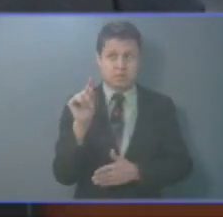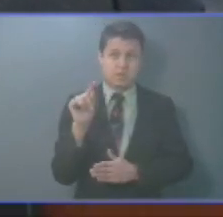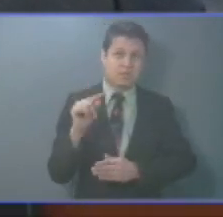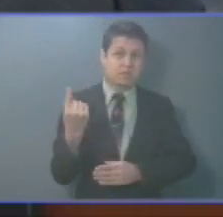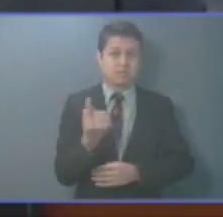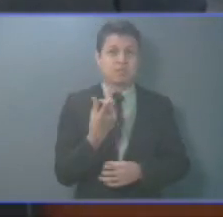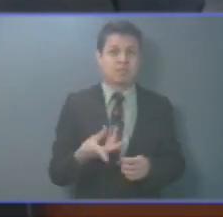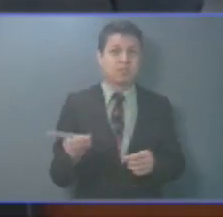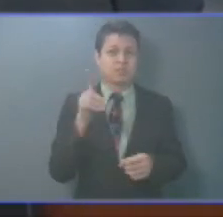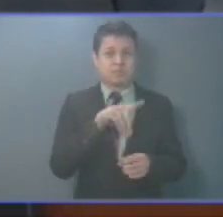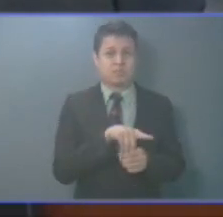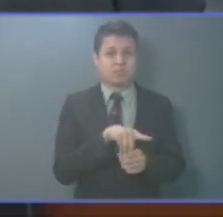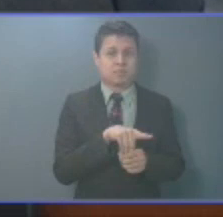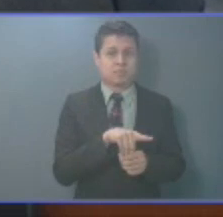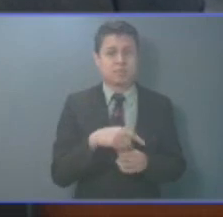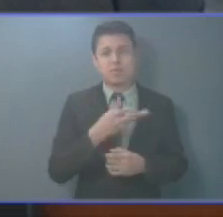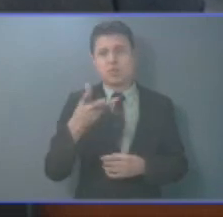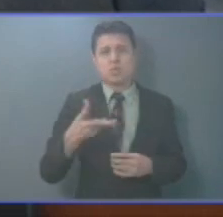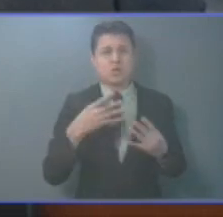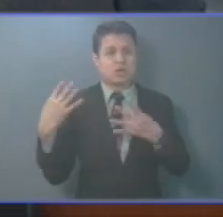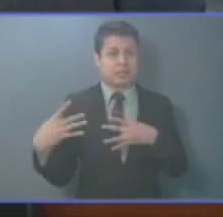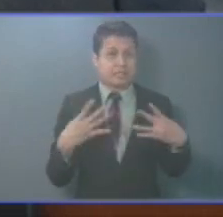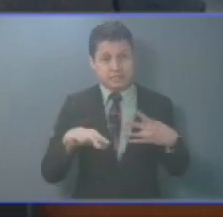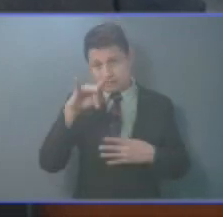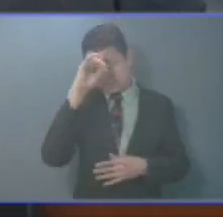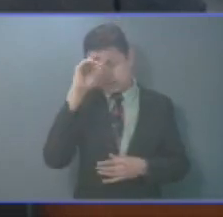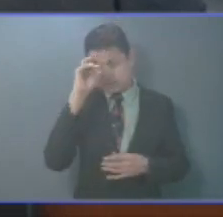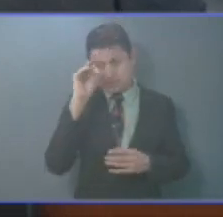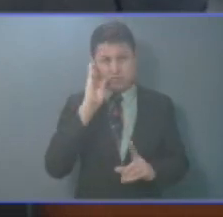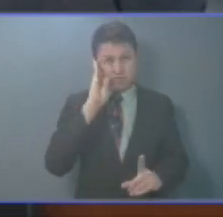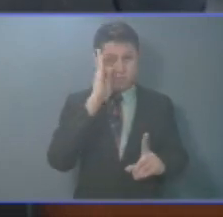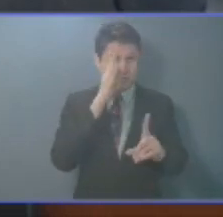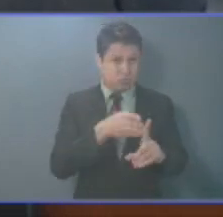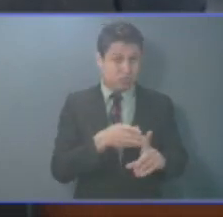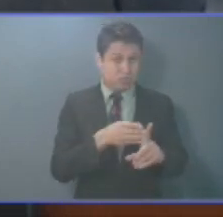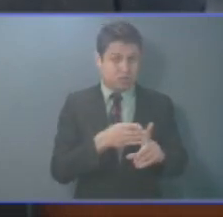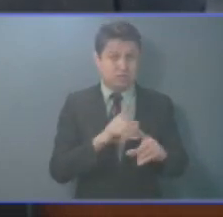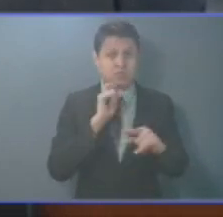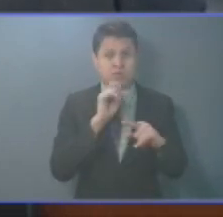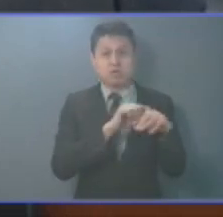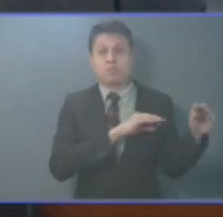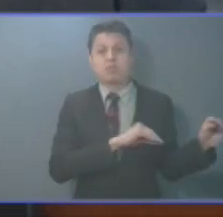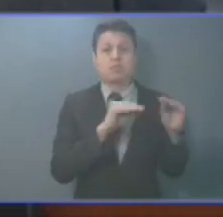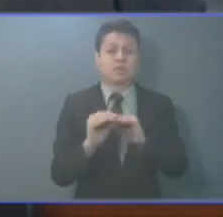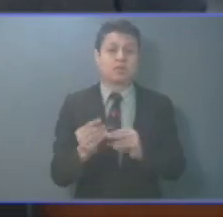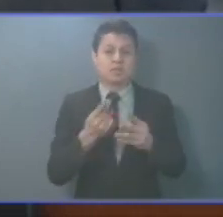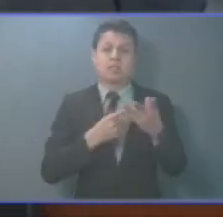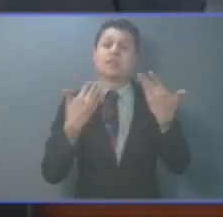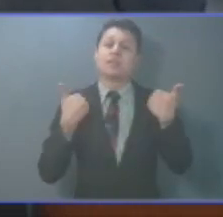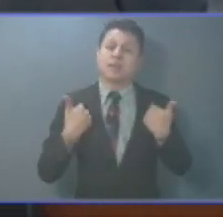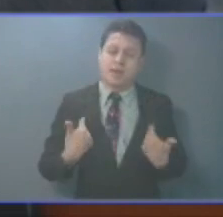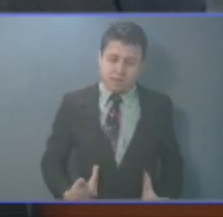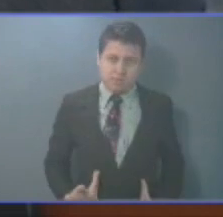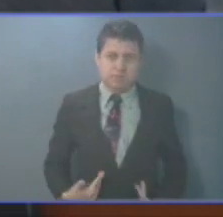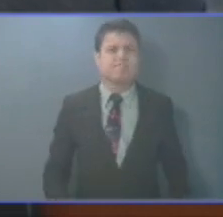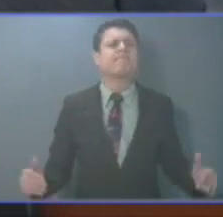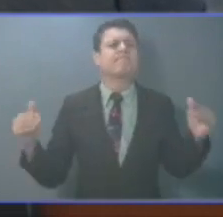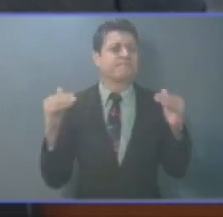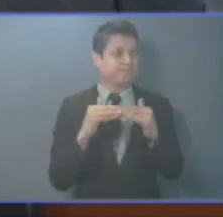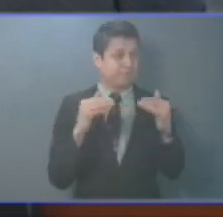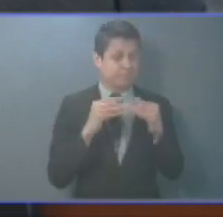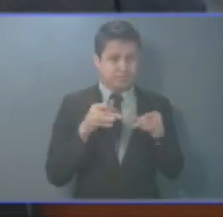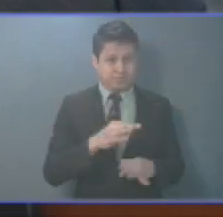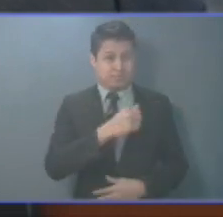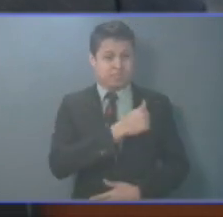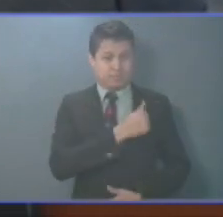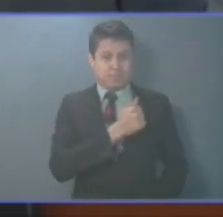con Discapacidad y de todas aquellas medidas y acciones encaminadas al cumplimiento de sus derechos. También será responsable